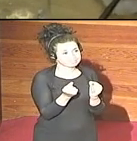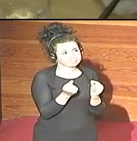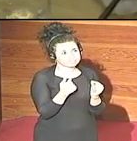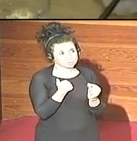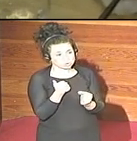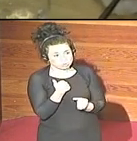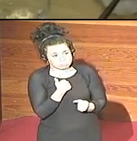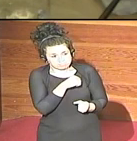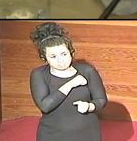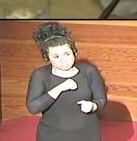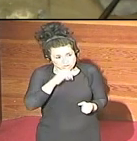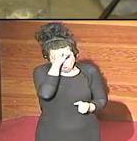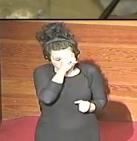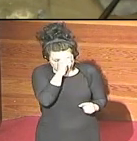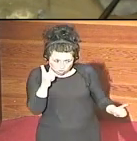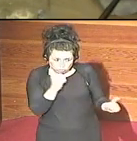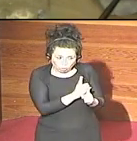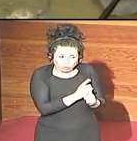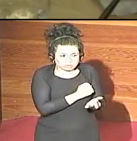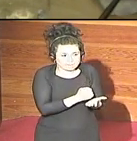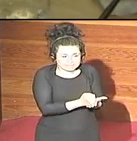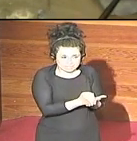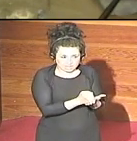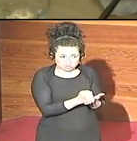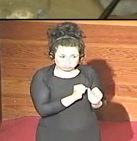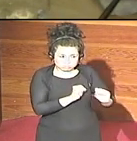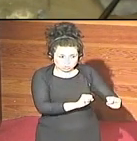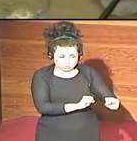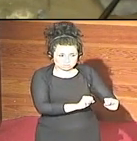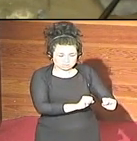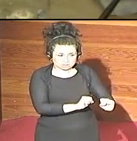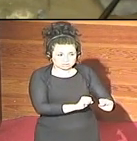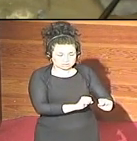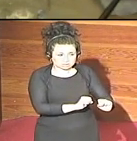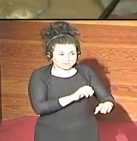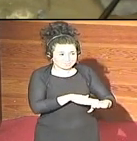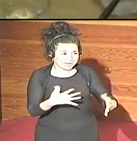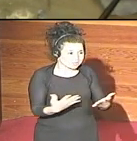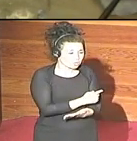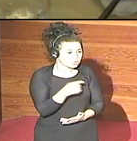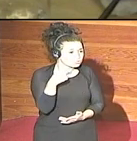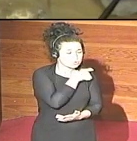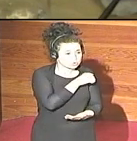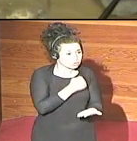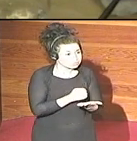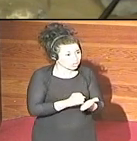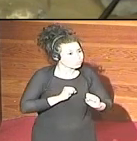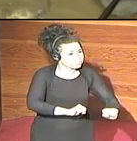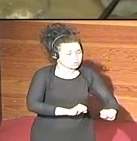yo personalmente estoy en contra. Estoy en contra de bloquear los visados para todos los rusos,